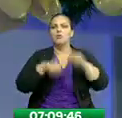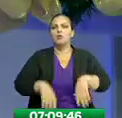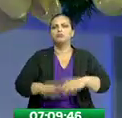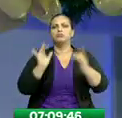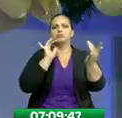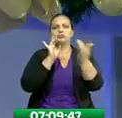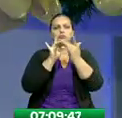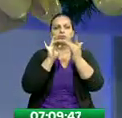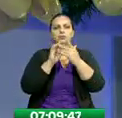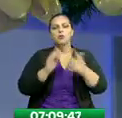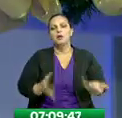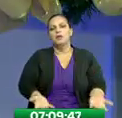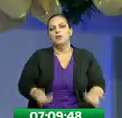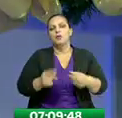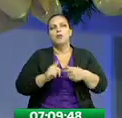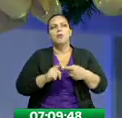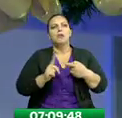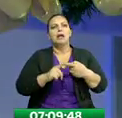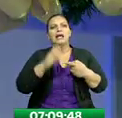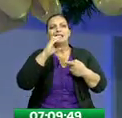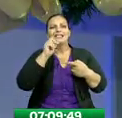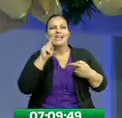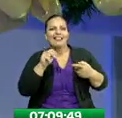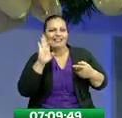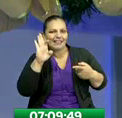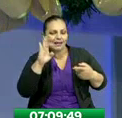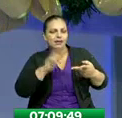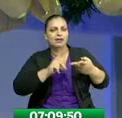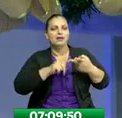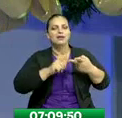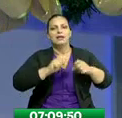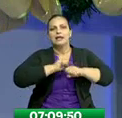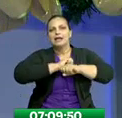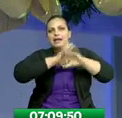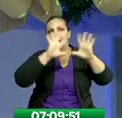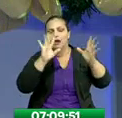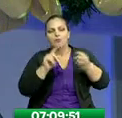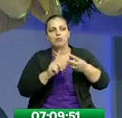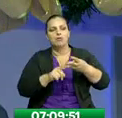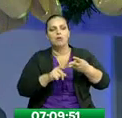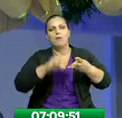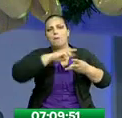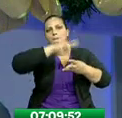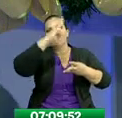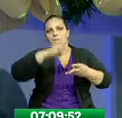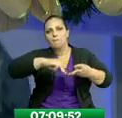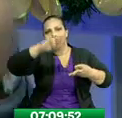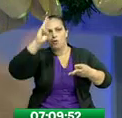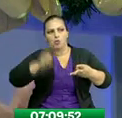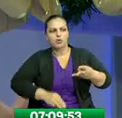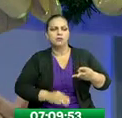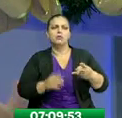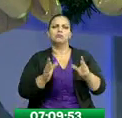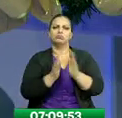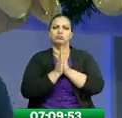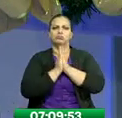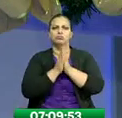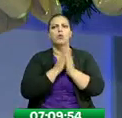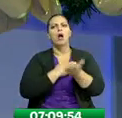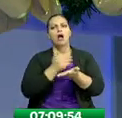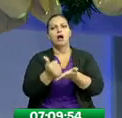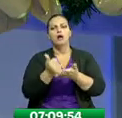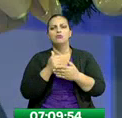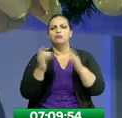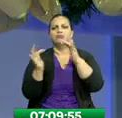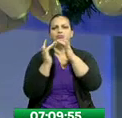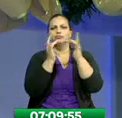Claro y Telefónica puedan compartirse en una antena que funcionen las tres y las otras dos antenas que vayan a otros recintos, a otras